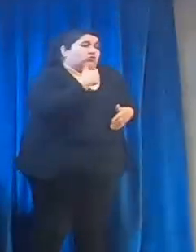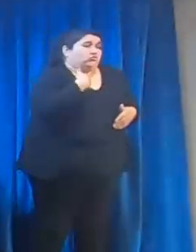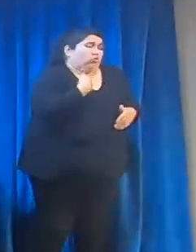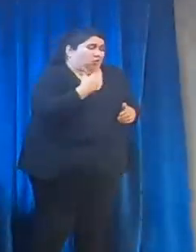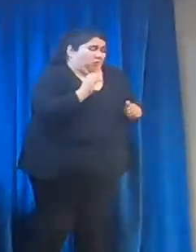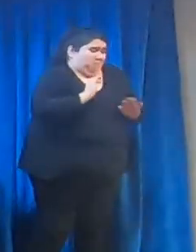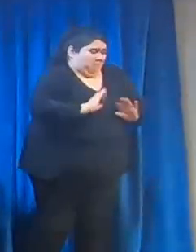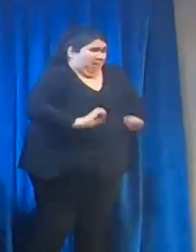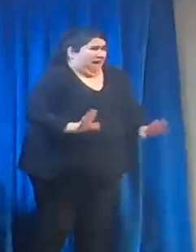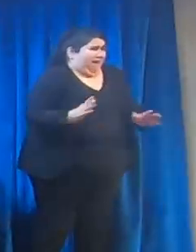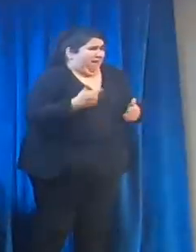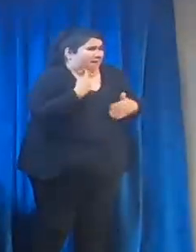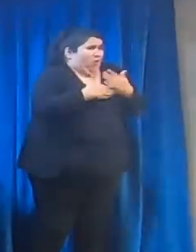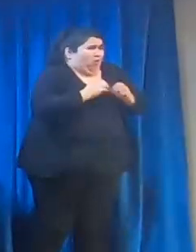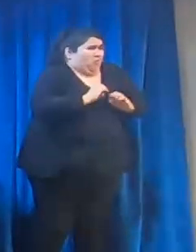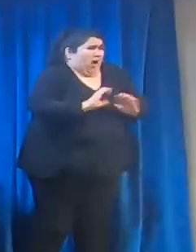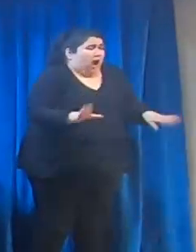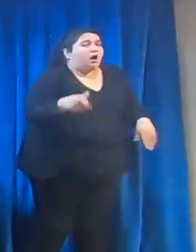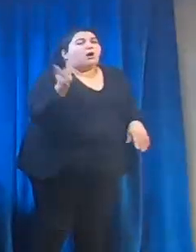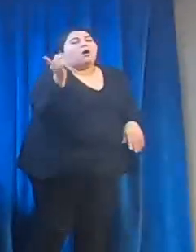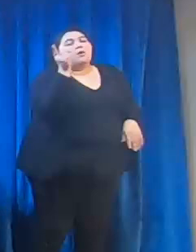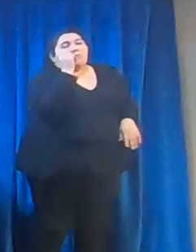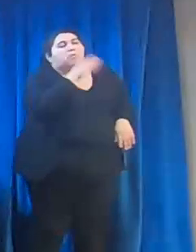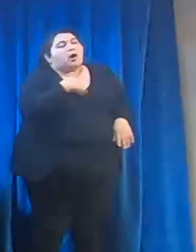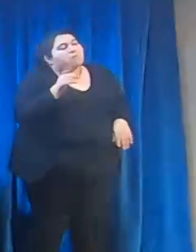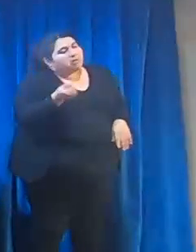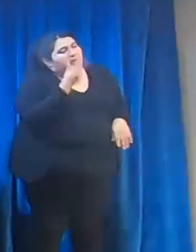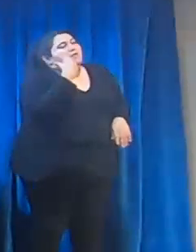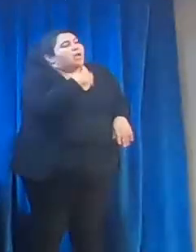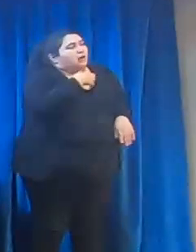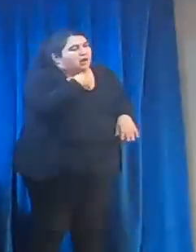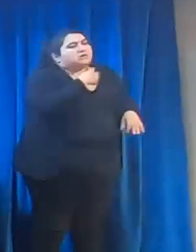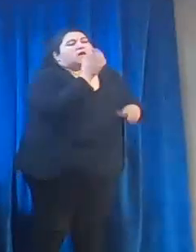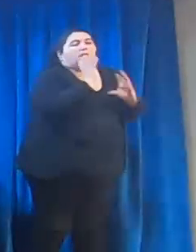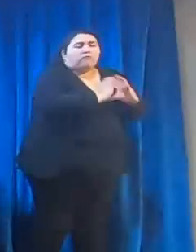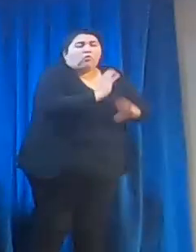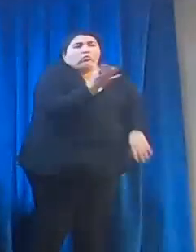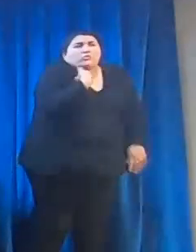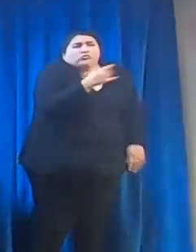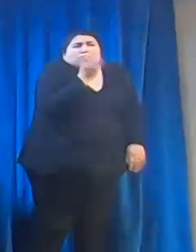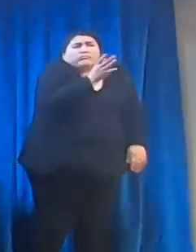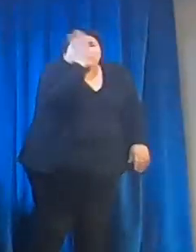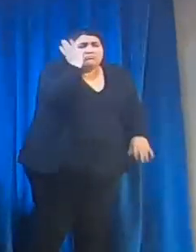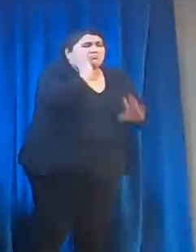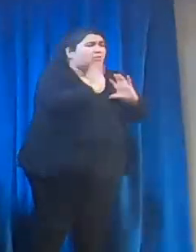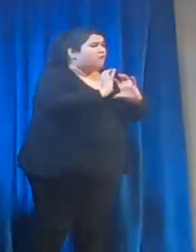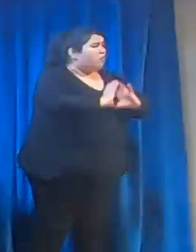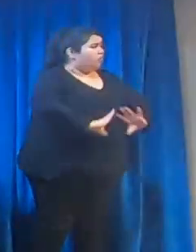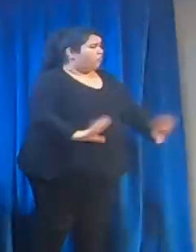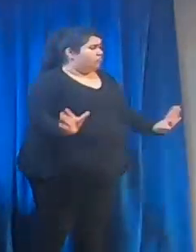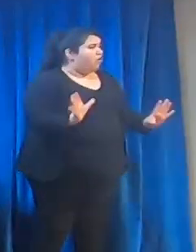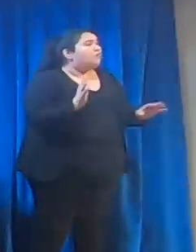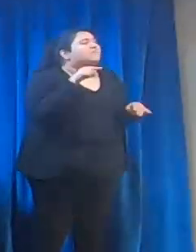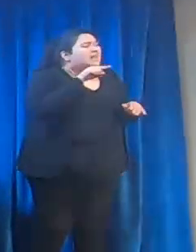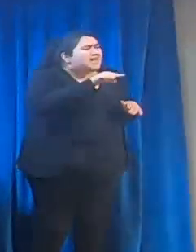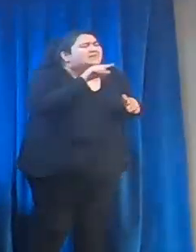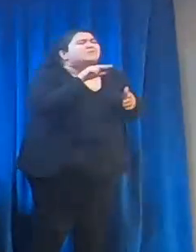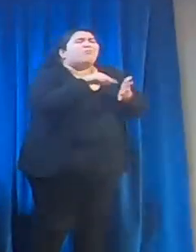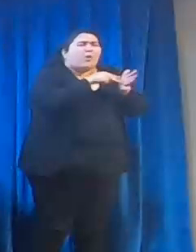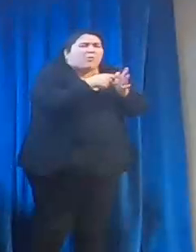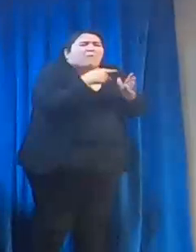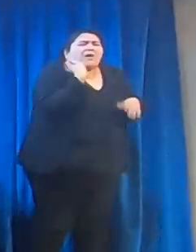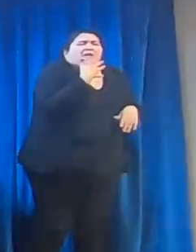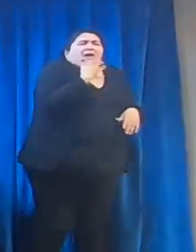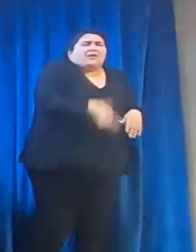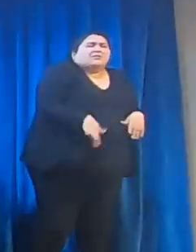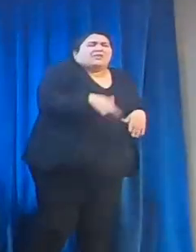malo jugando al fútbol y entonces mi papá me manda clases de fútbol y odio el fútbol, ¿no? Entonces como hay una gran dificultad para